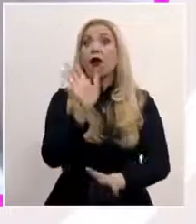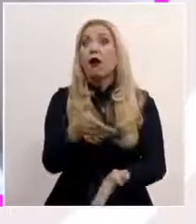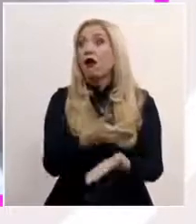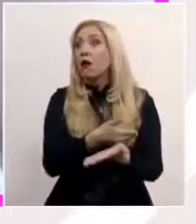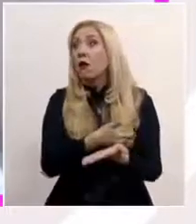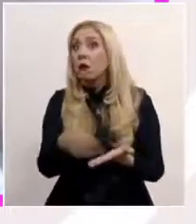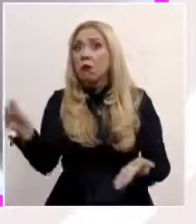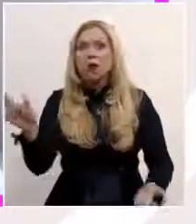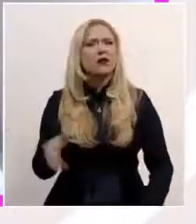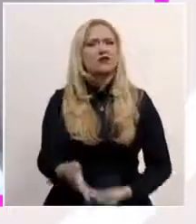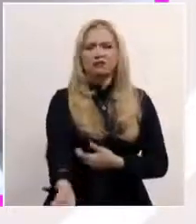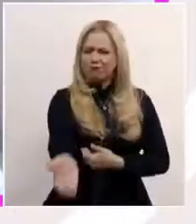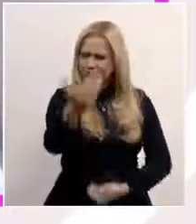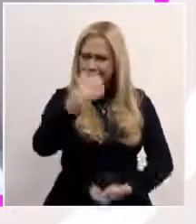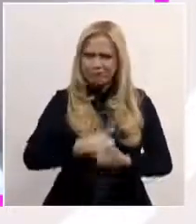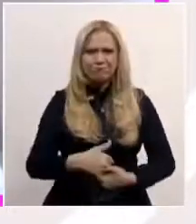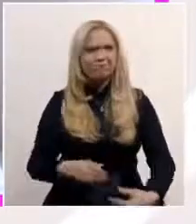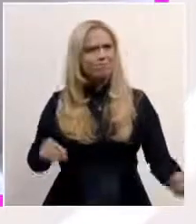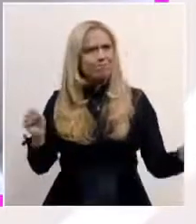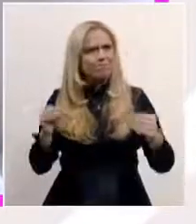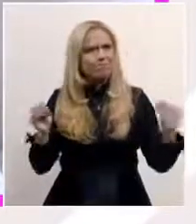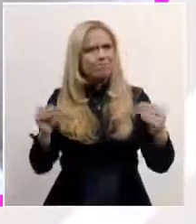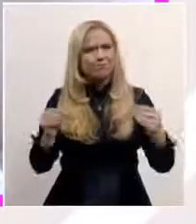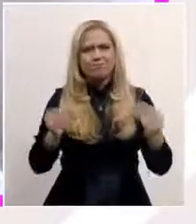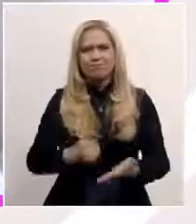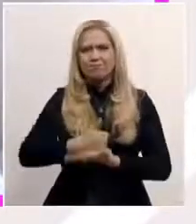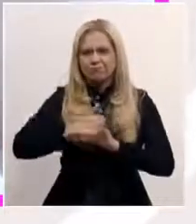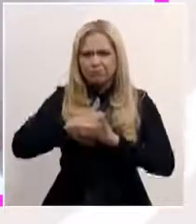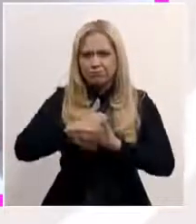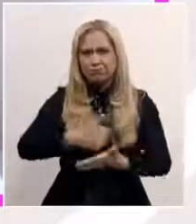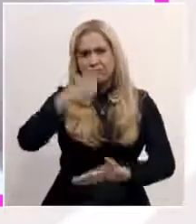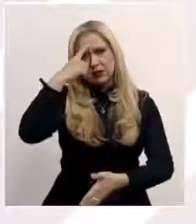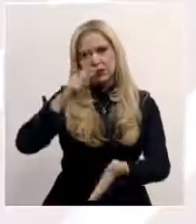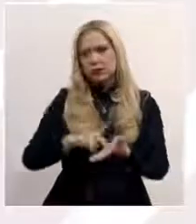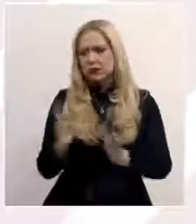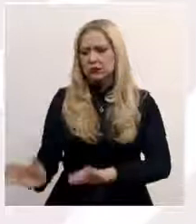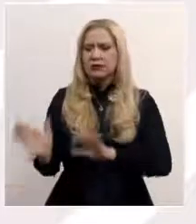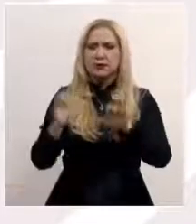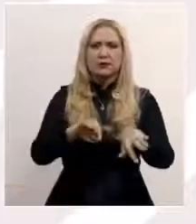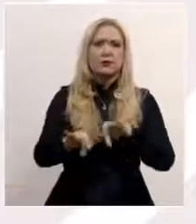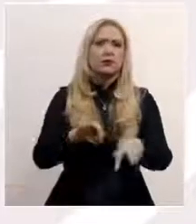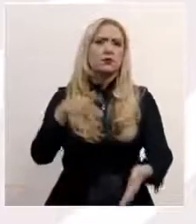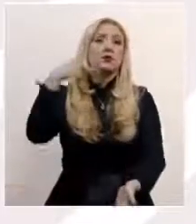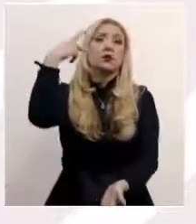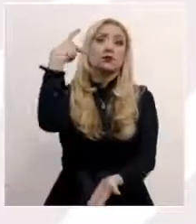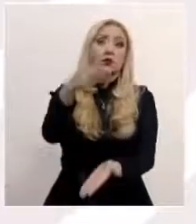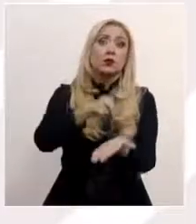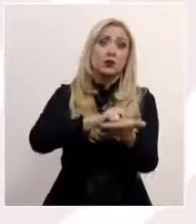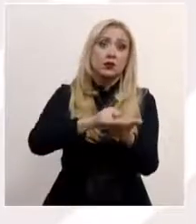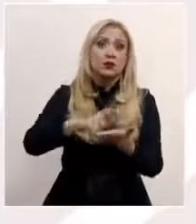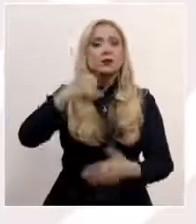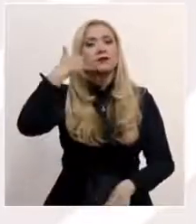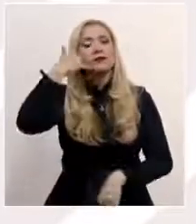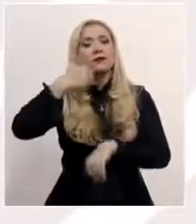COPRED. Vamos a tratar de acompañarles con todo, o sea, los teléfonos,